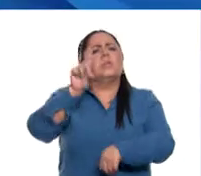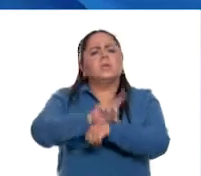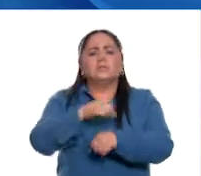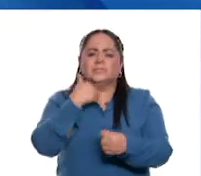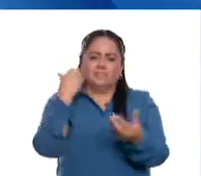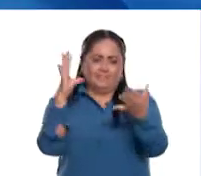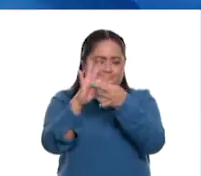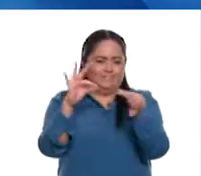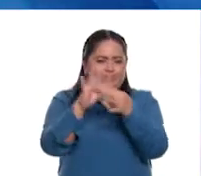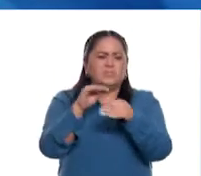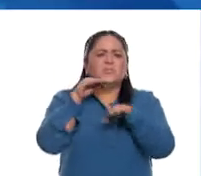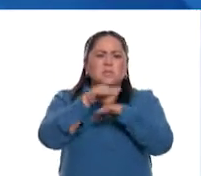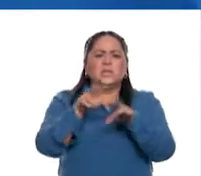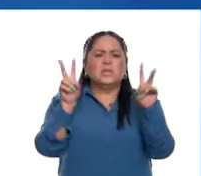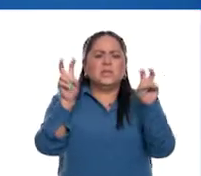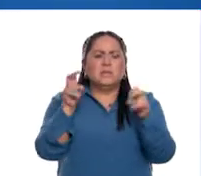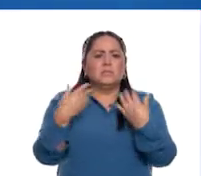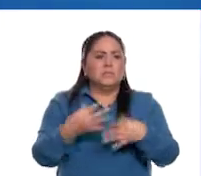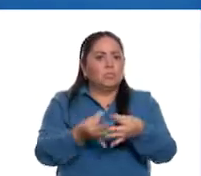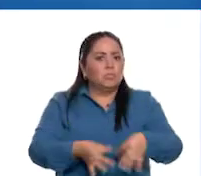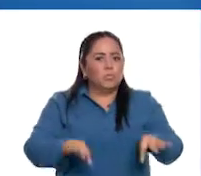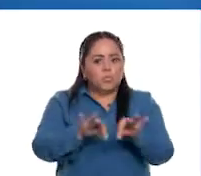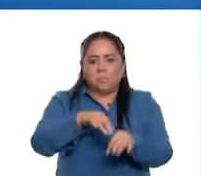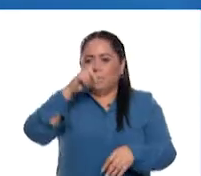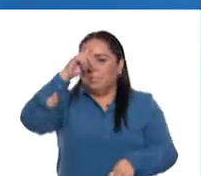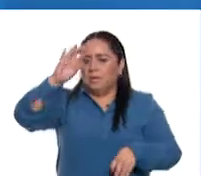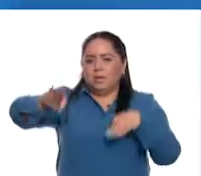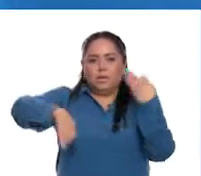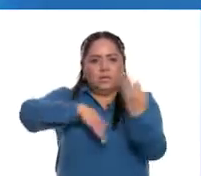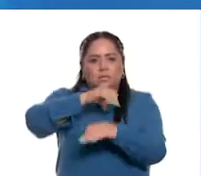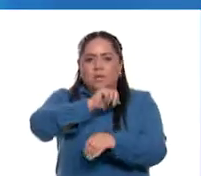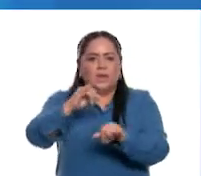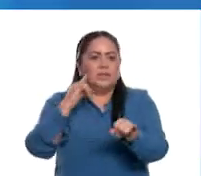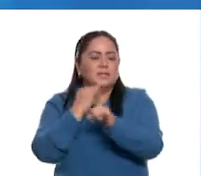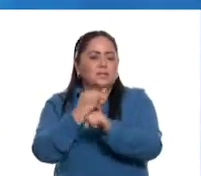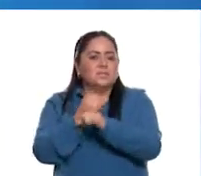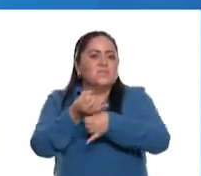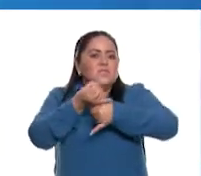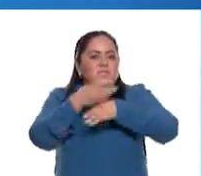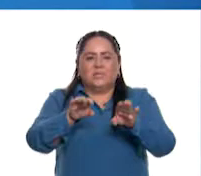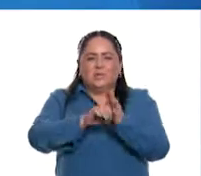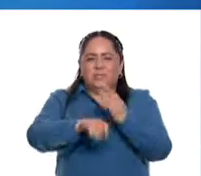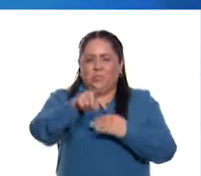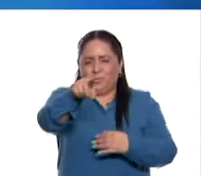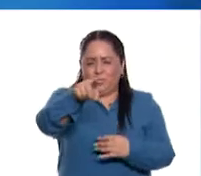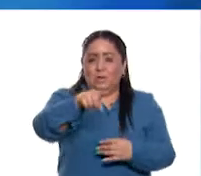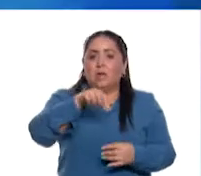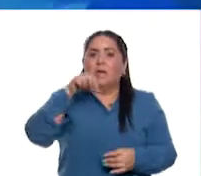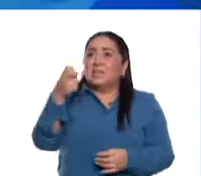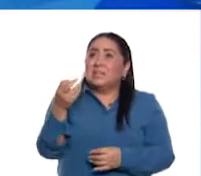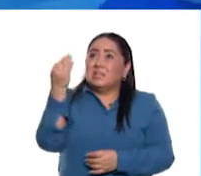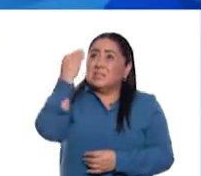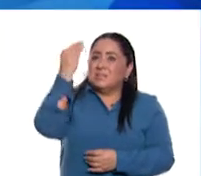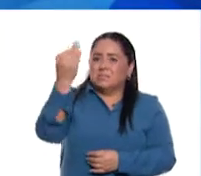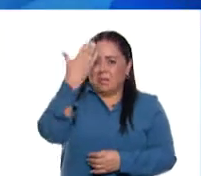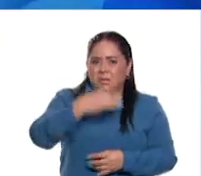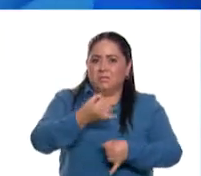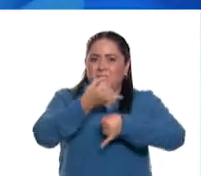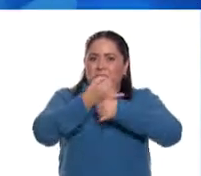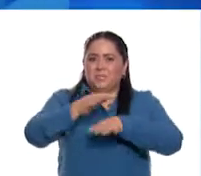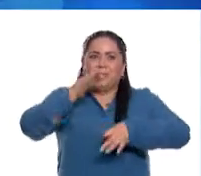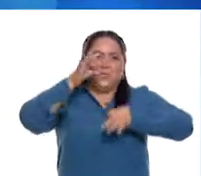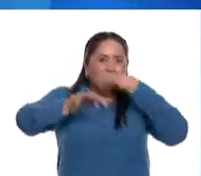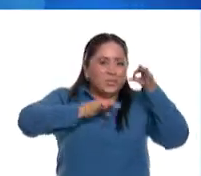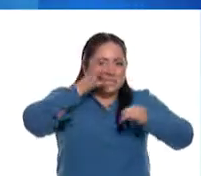quiero platicarles sobre un tema muy importante para todos los cibernautas informados como tú. En estos tiempos donde la información y